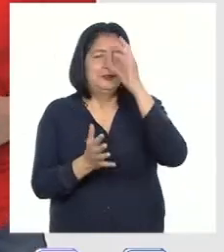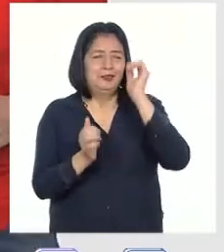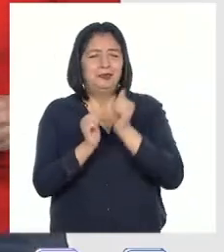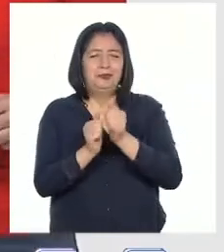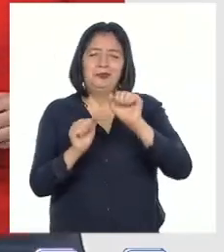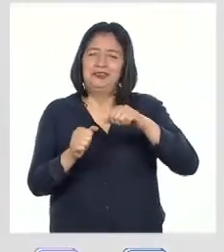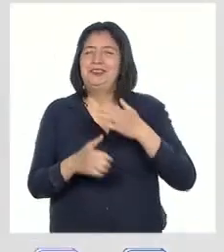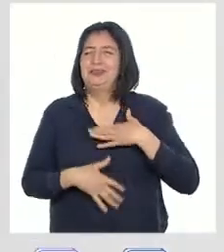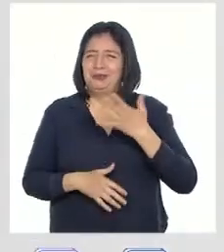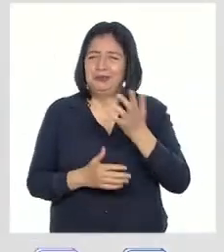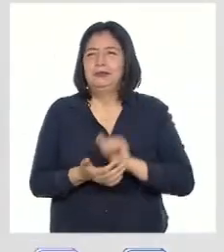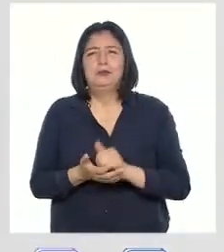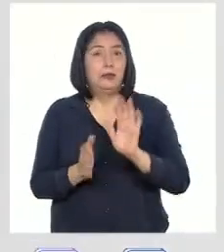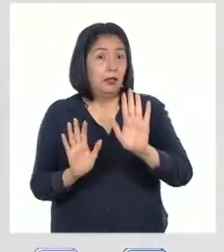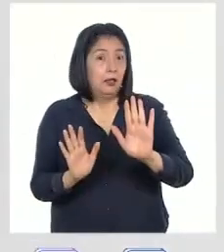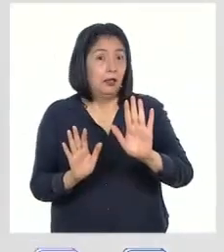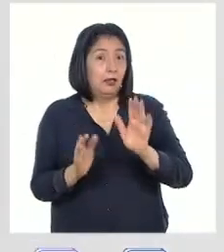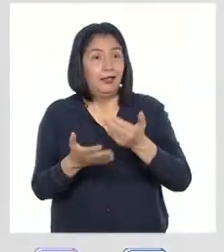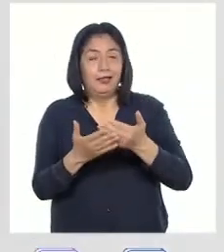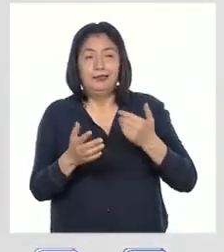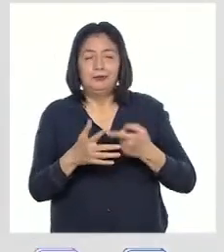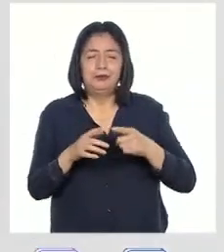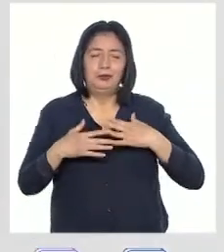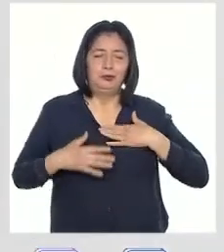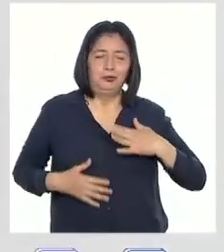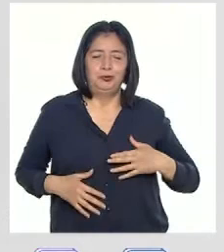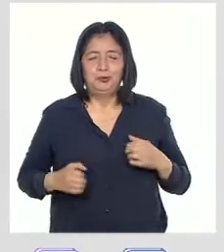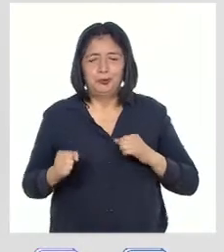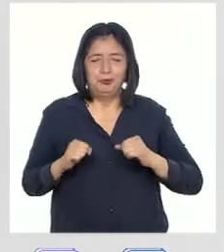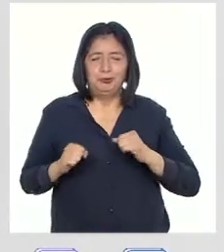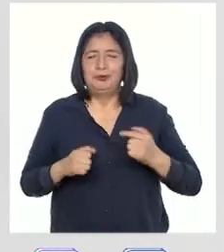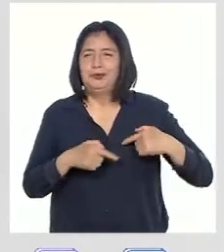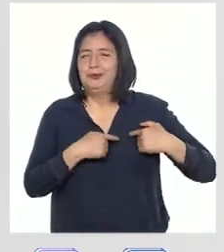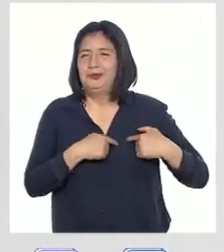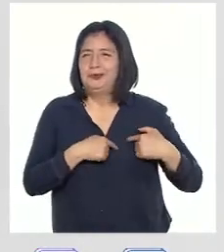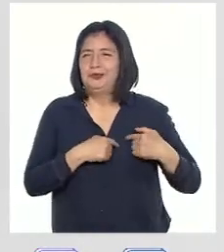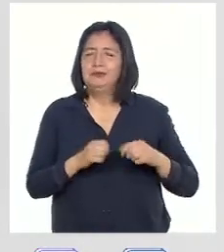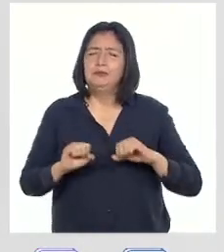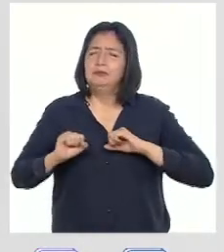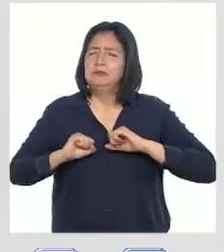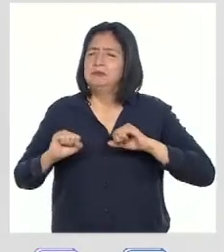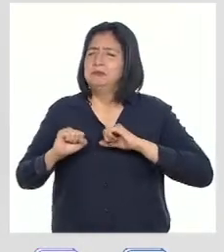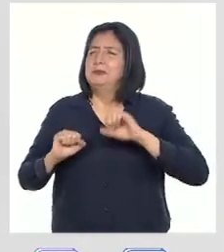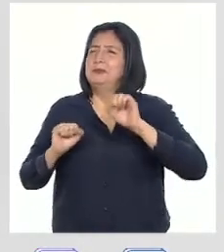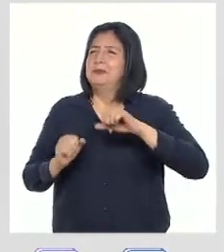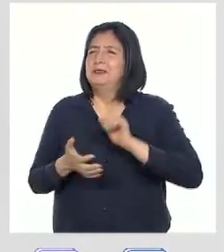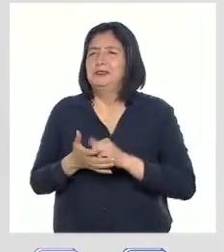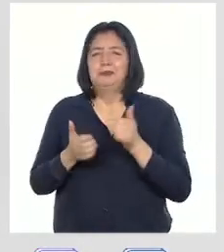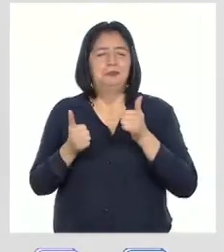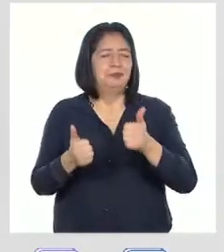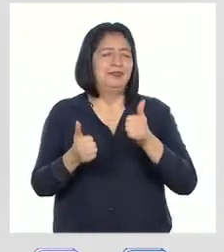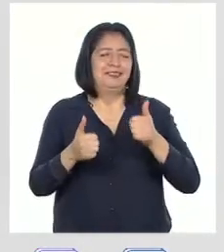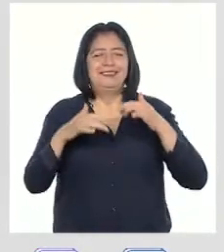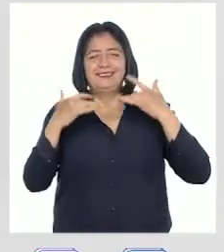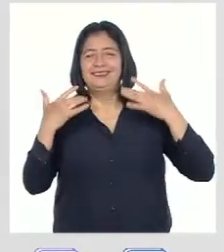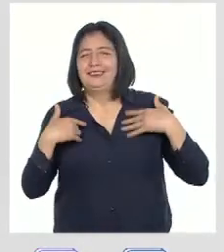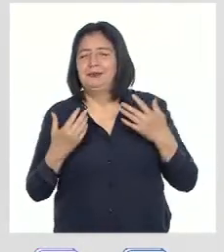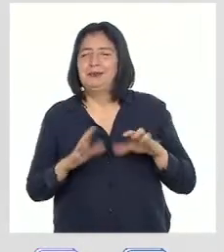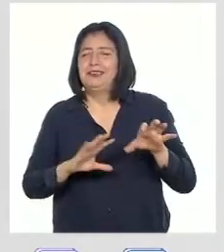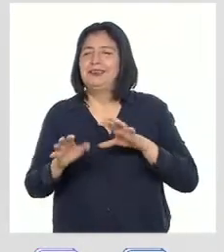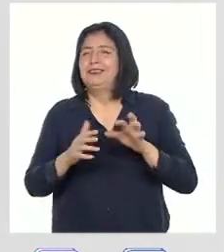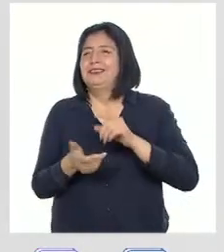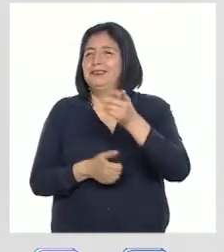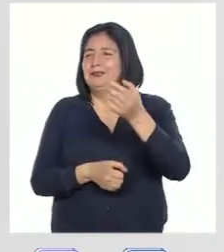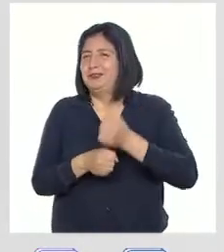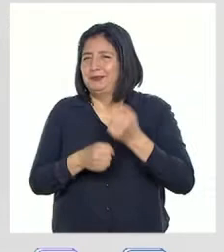mucho más divertido. Antes de comenzar, activaremos nuestro cuerpo y nuestro corazón con ejercicios que nos pondrán de excelente ánimo para desarrollar